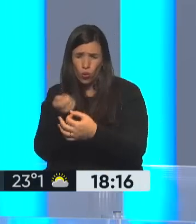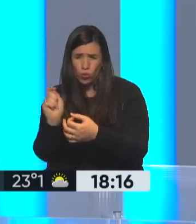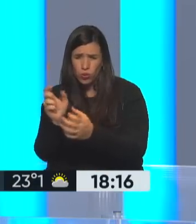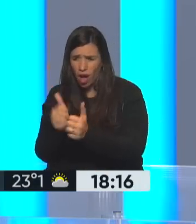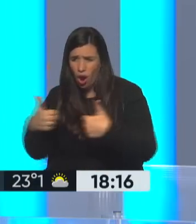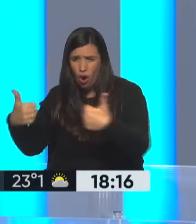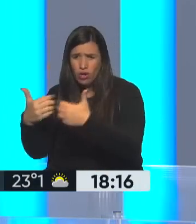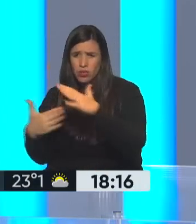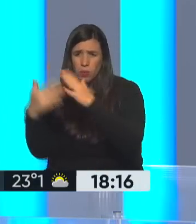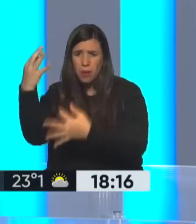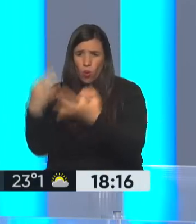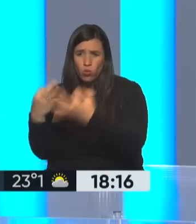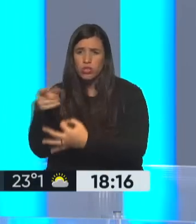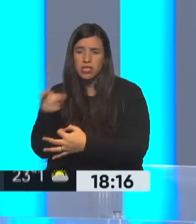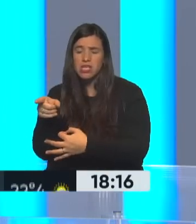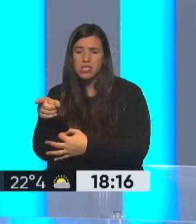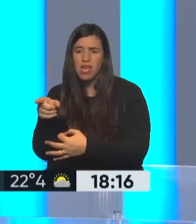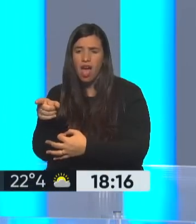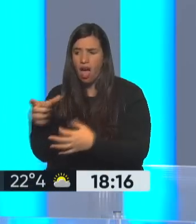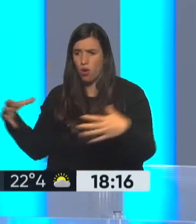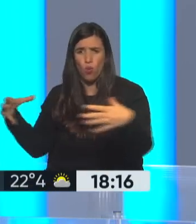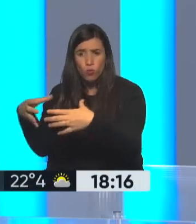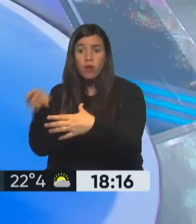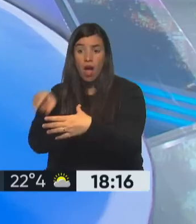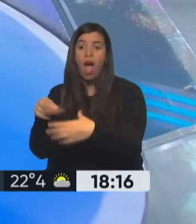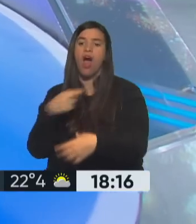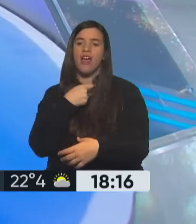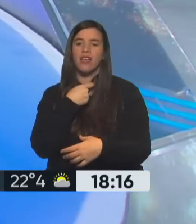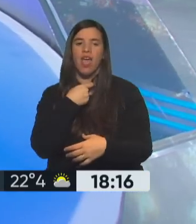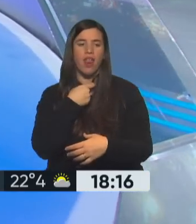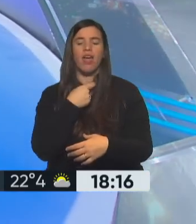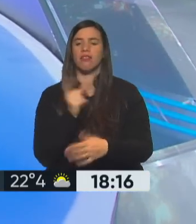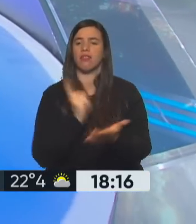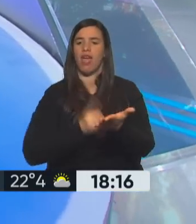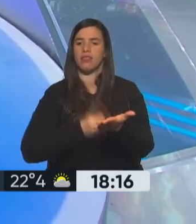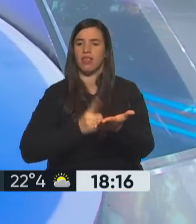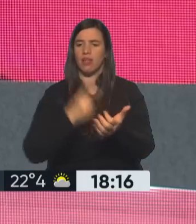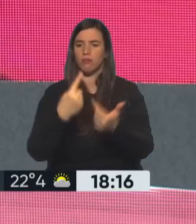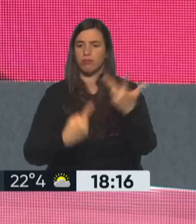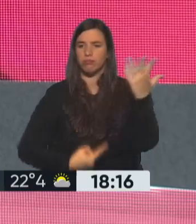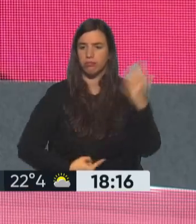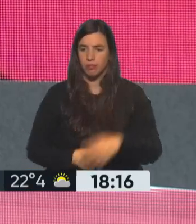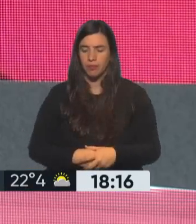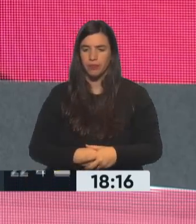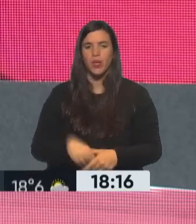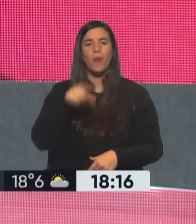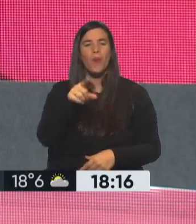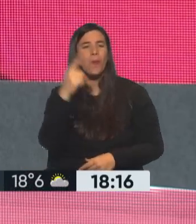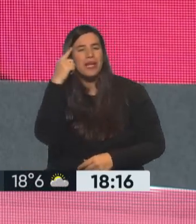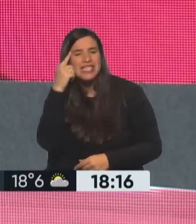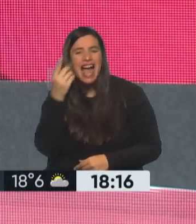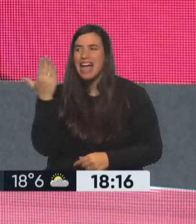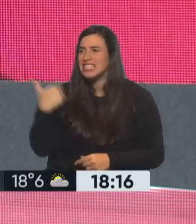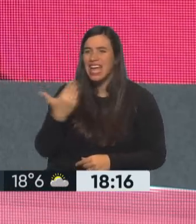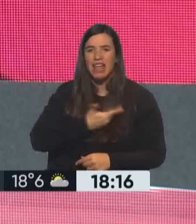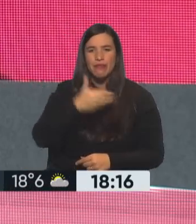se ha atribuido el rol de ser la medida de todas las cosas. ¿Vos crees que ayer el Fondo Monetario no estaba viendo online lo que